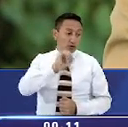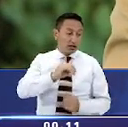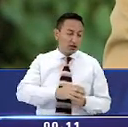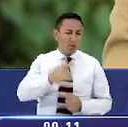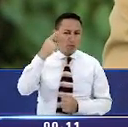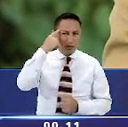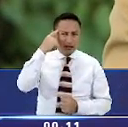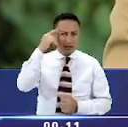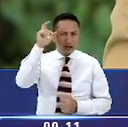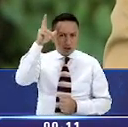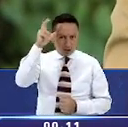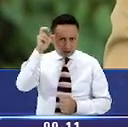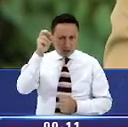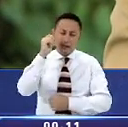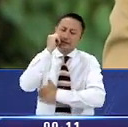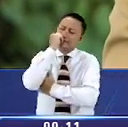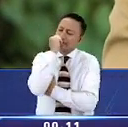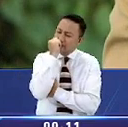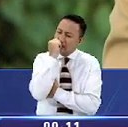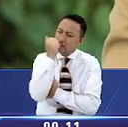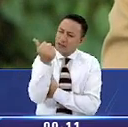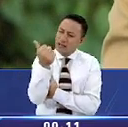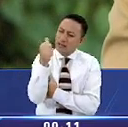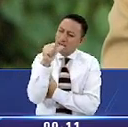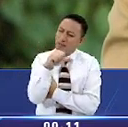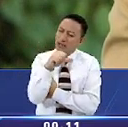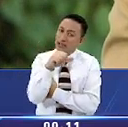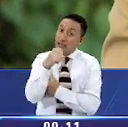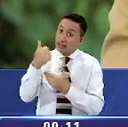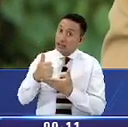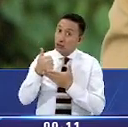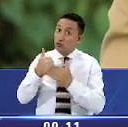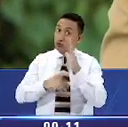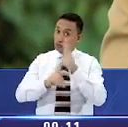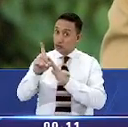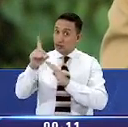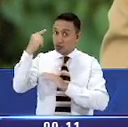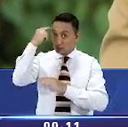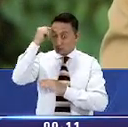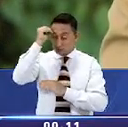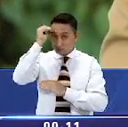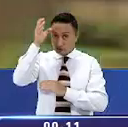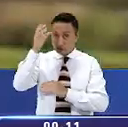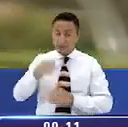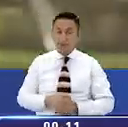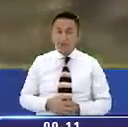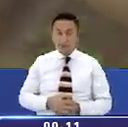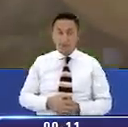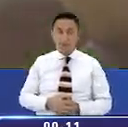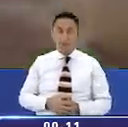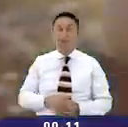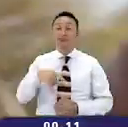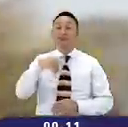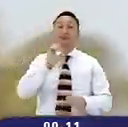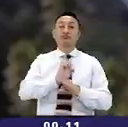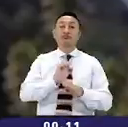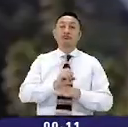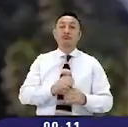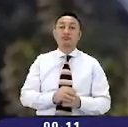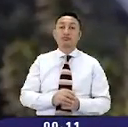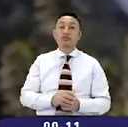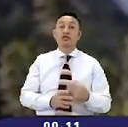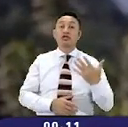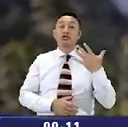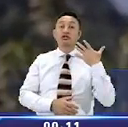de pensamiento crítico y el desarrollo social y mental que se merecen. En nuestro país se calcula que uno de cada